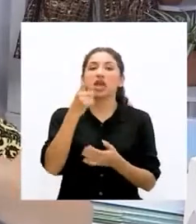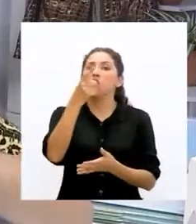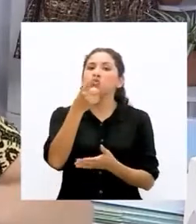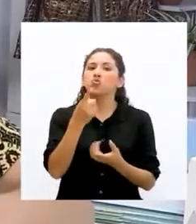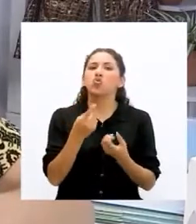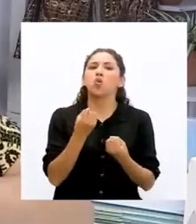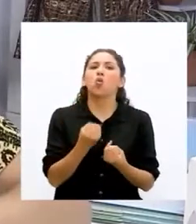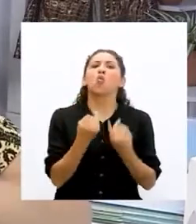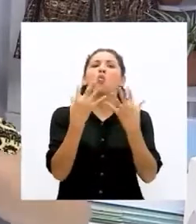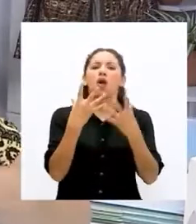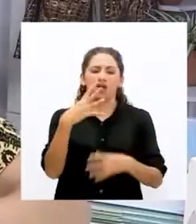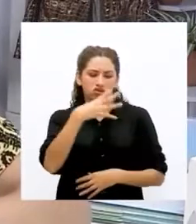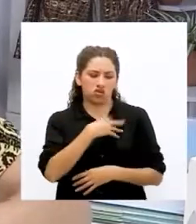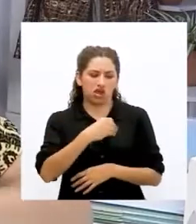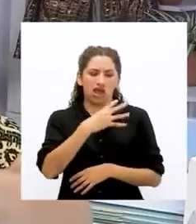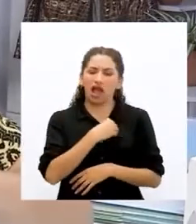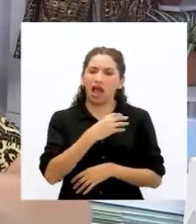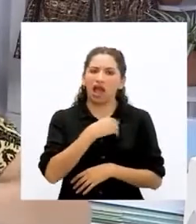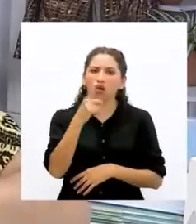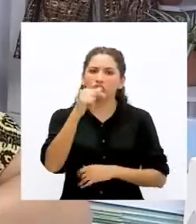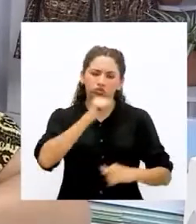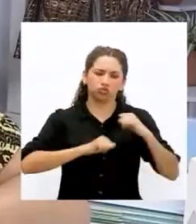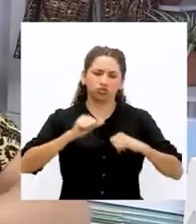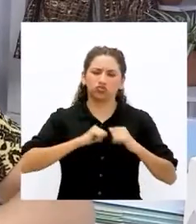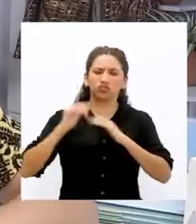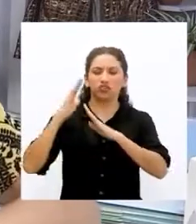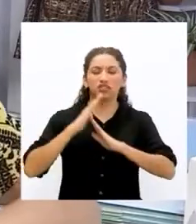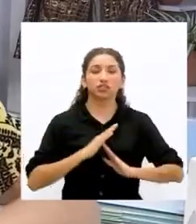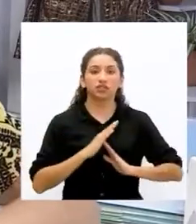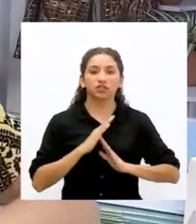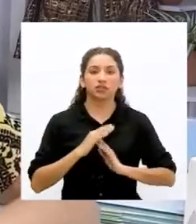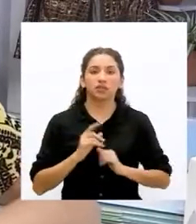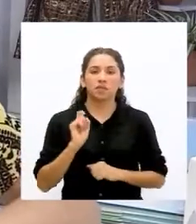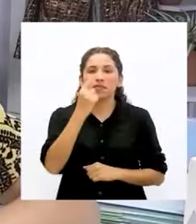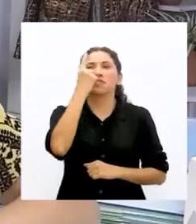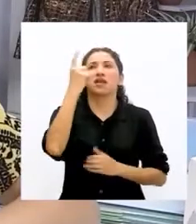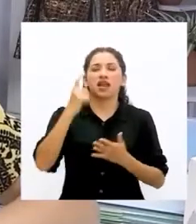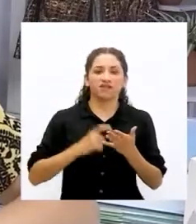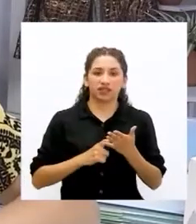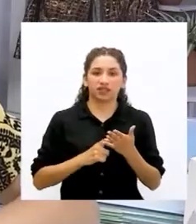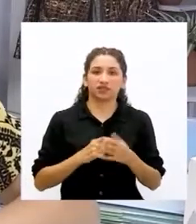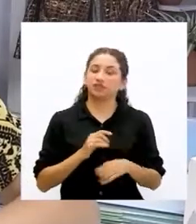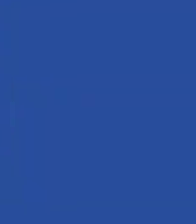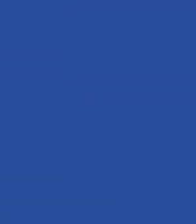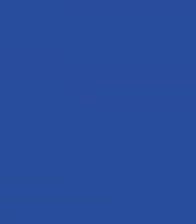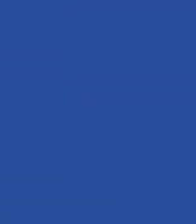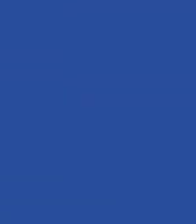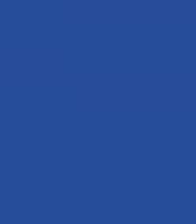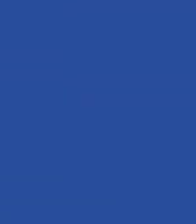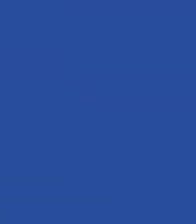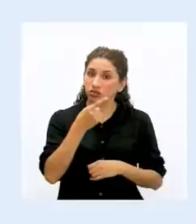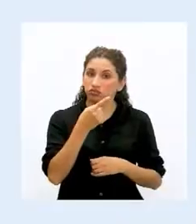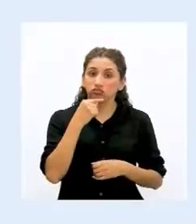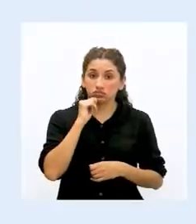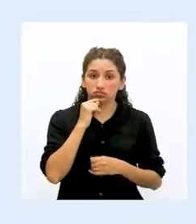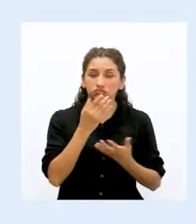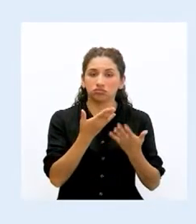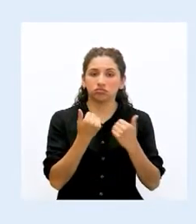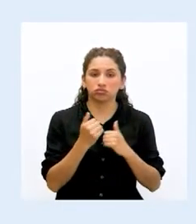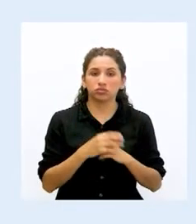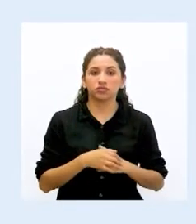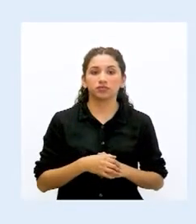sentiste discriminada o discriminado por primera vez? Googleana, muéstranos los resultados.